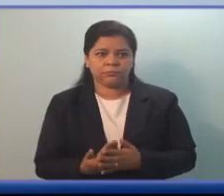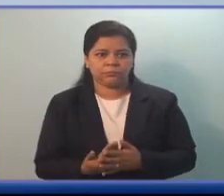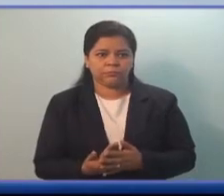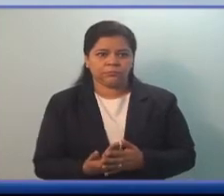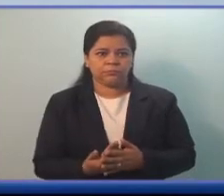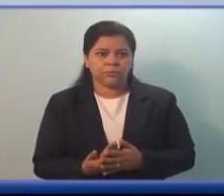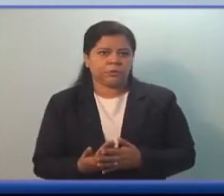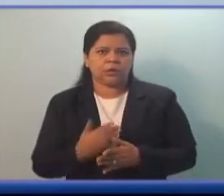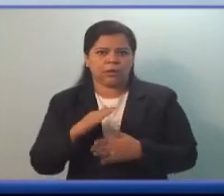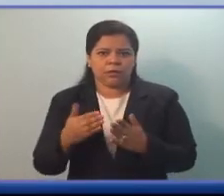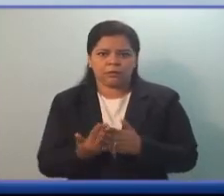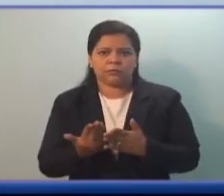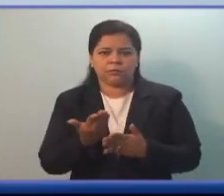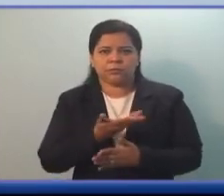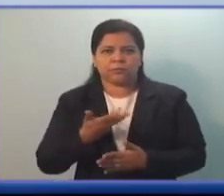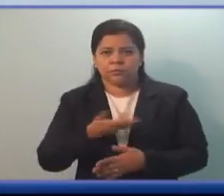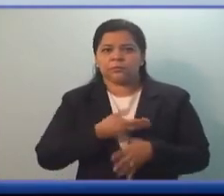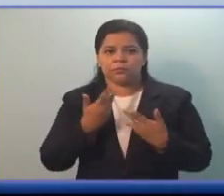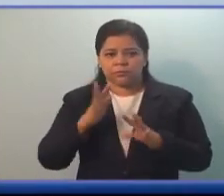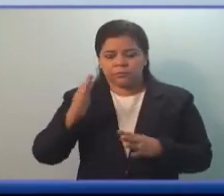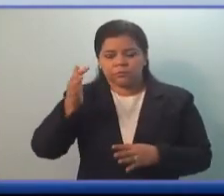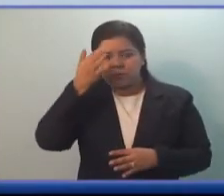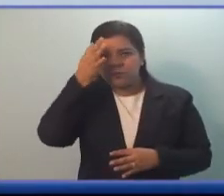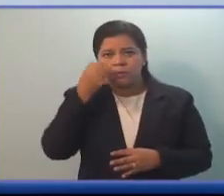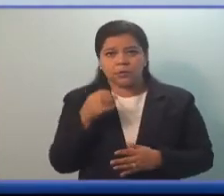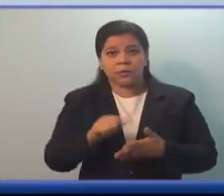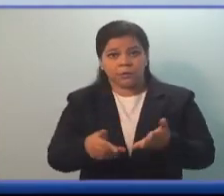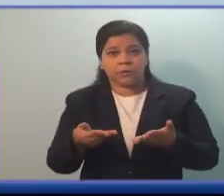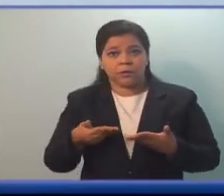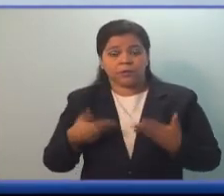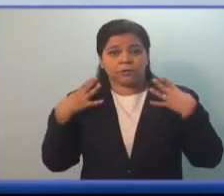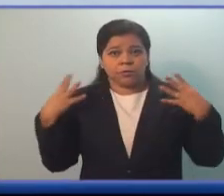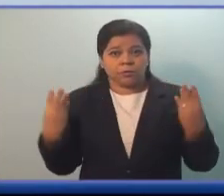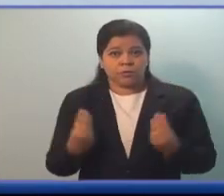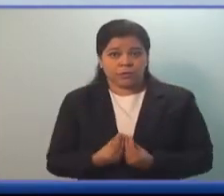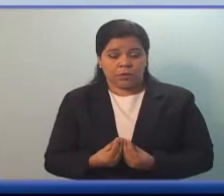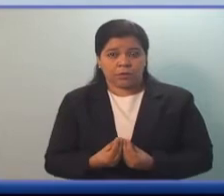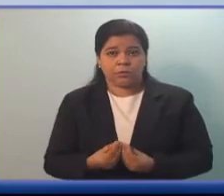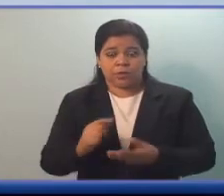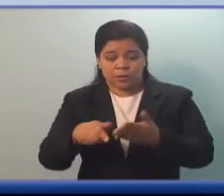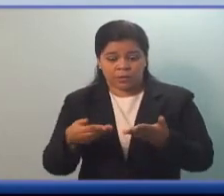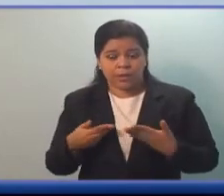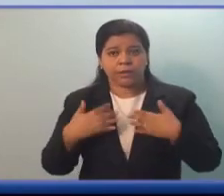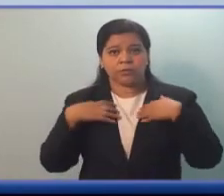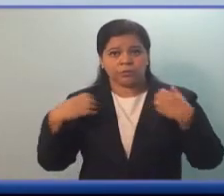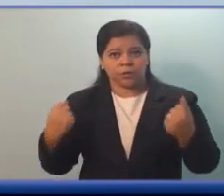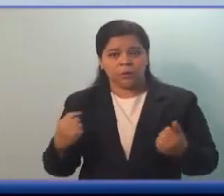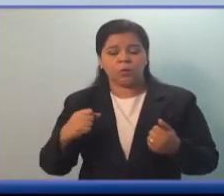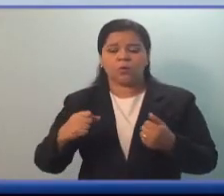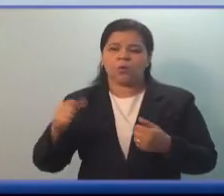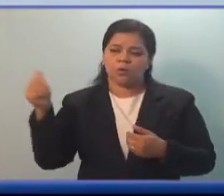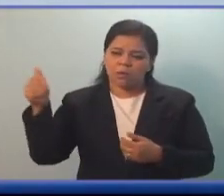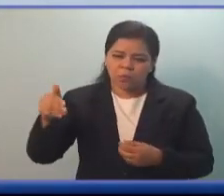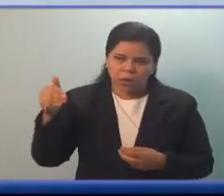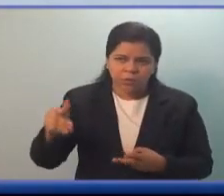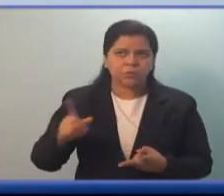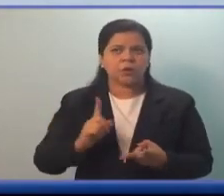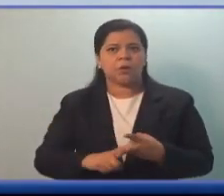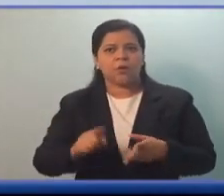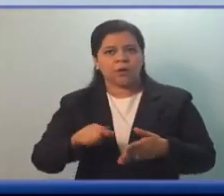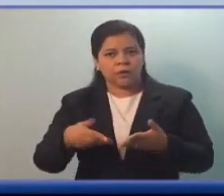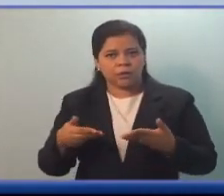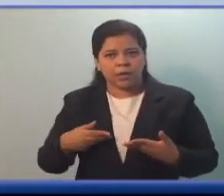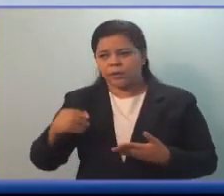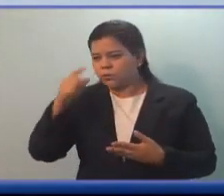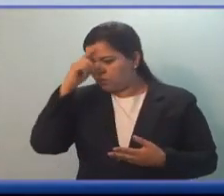siguiente. Le voy a poner un ejemplo. Por ejemplo, los derechos sociales. Derecho a la salud, derecho a la educación o el derecho al